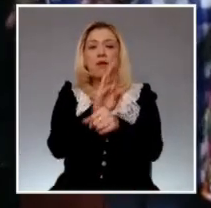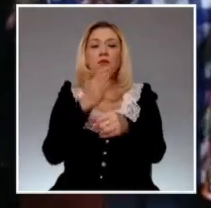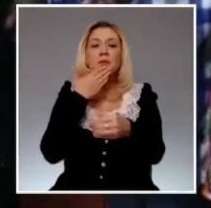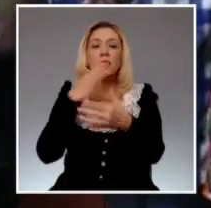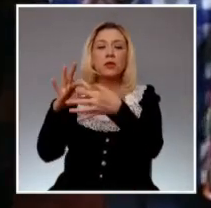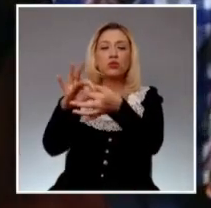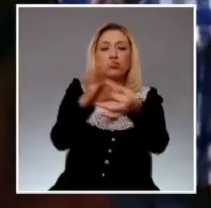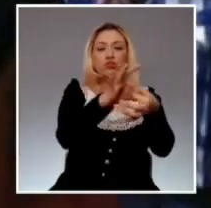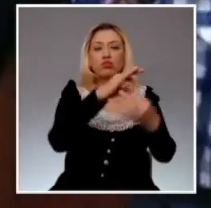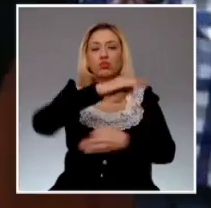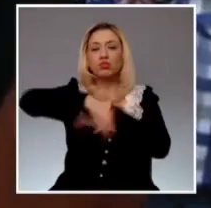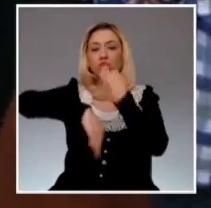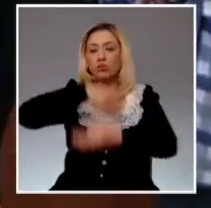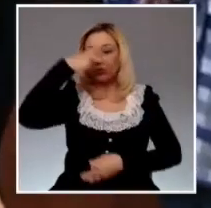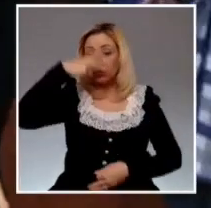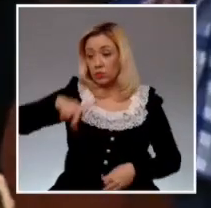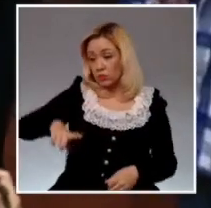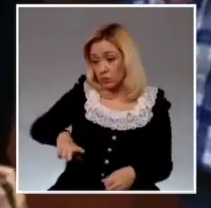Unión?